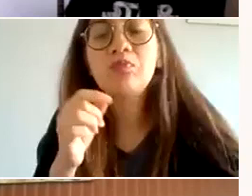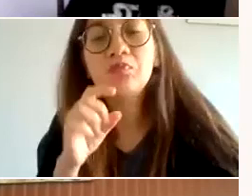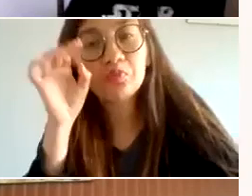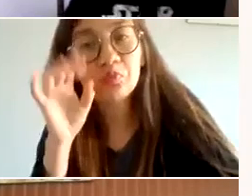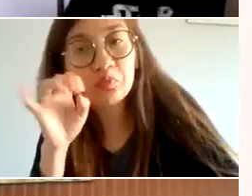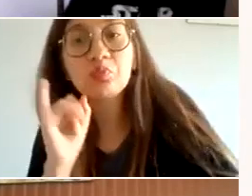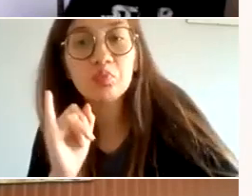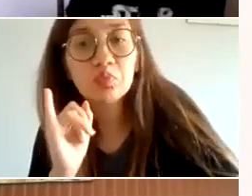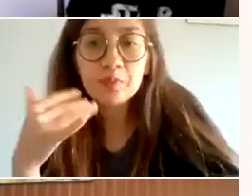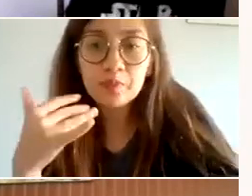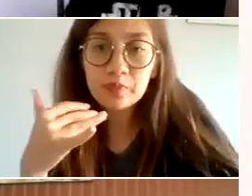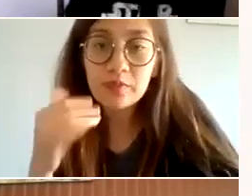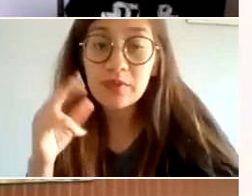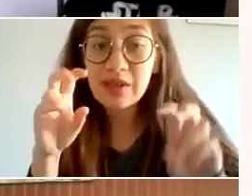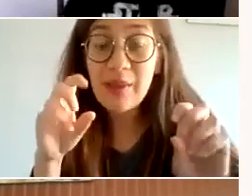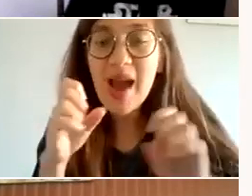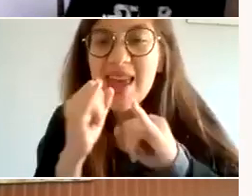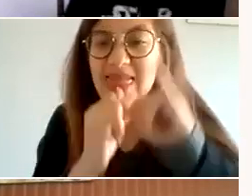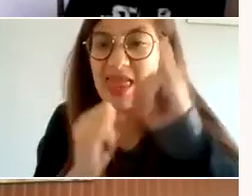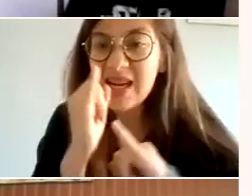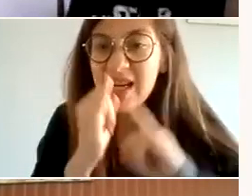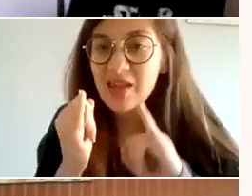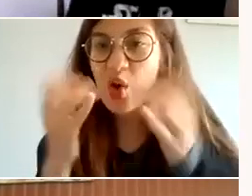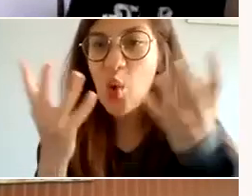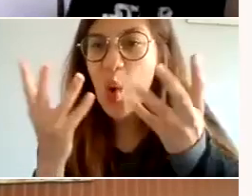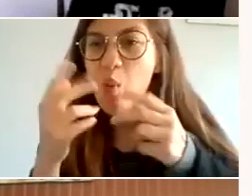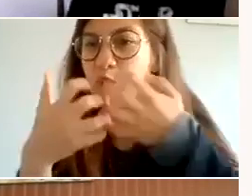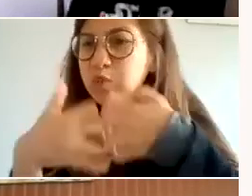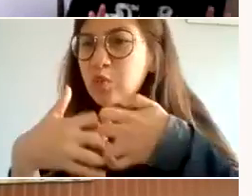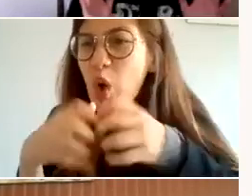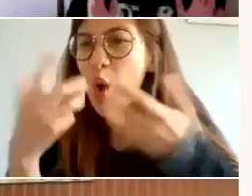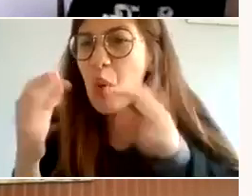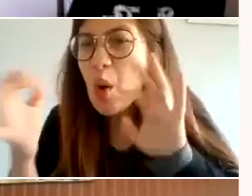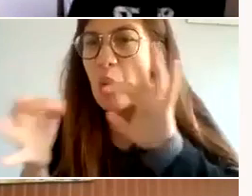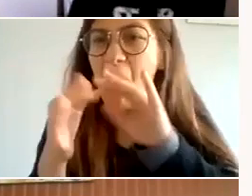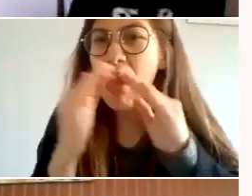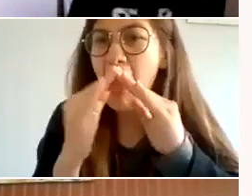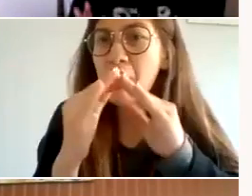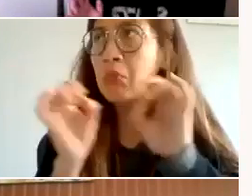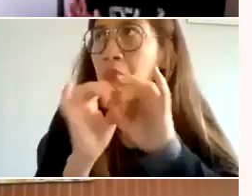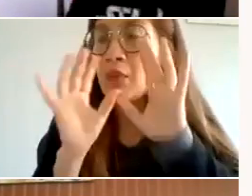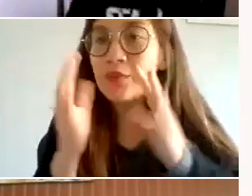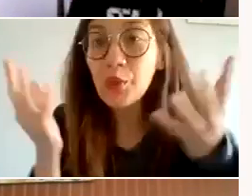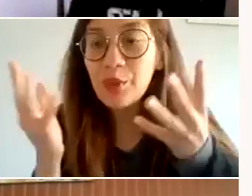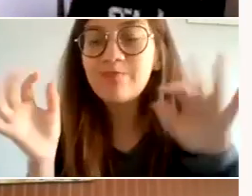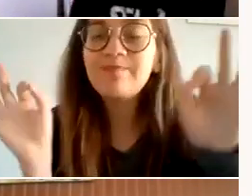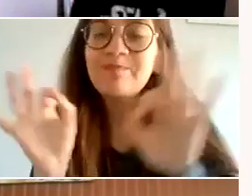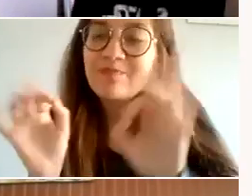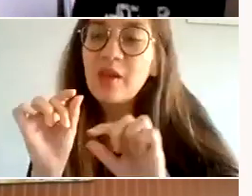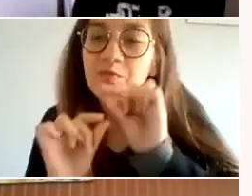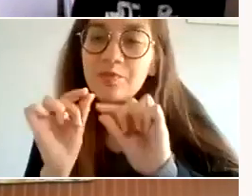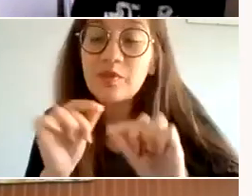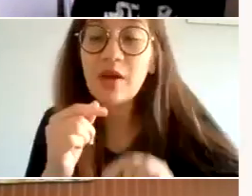telecomunicación, sobre Internet y sobre móvil. Entonces, en eso vamos a concentrar hoy día y vamos a dejar planteada una actividad para que el día viernes la